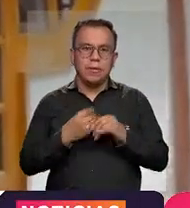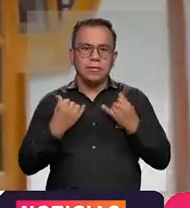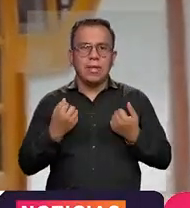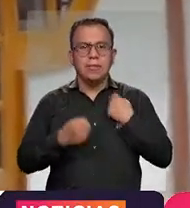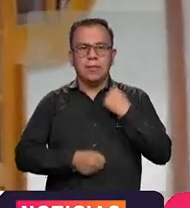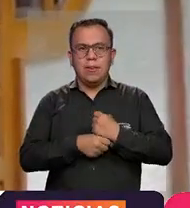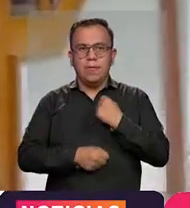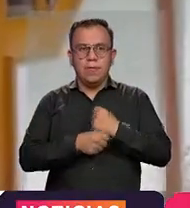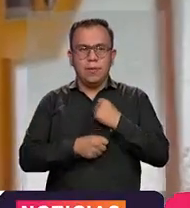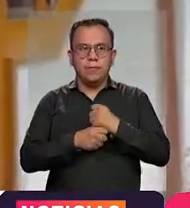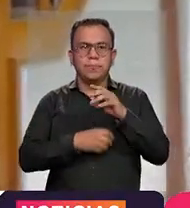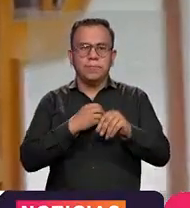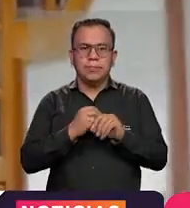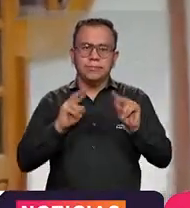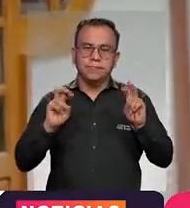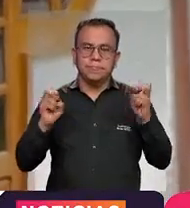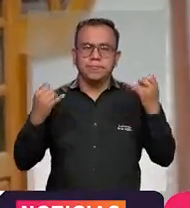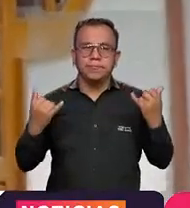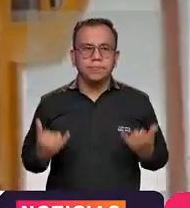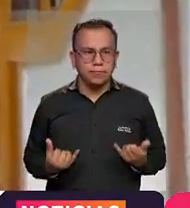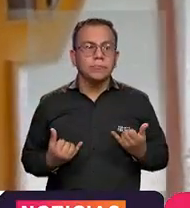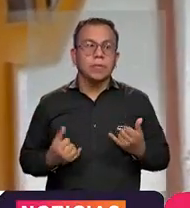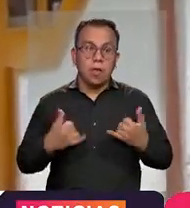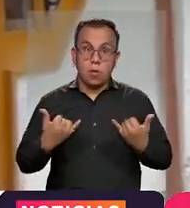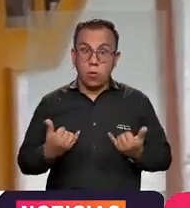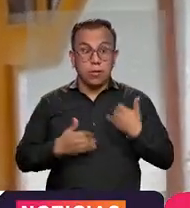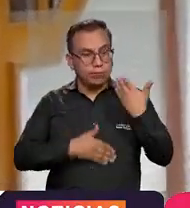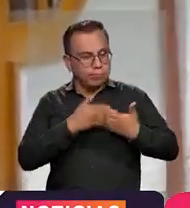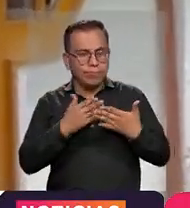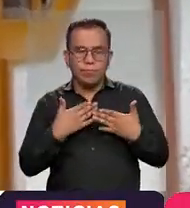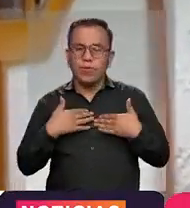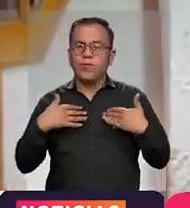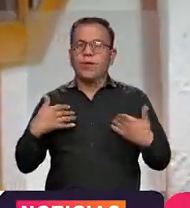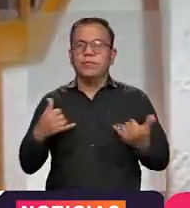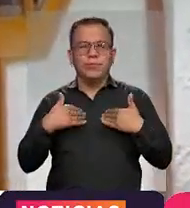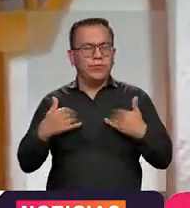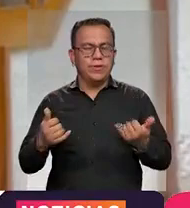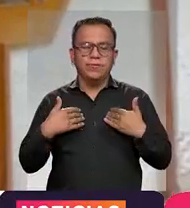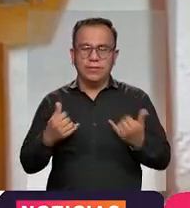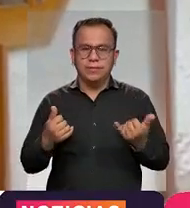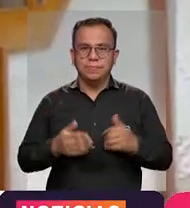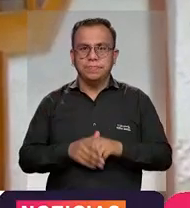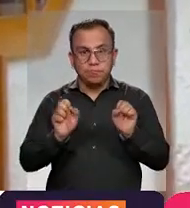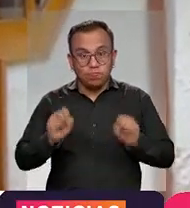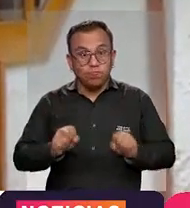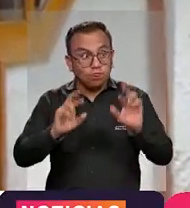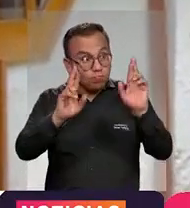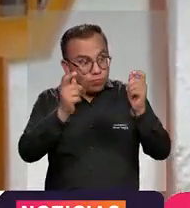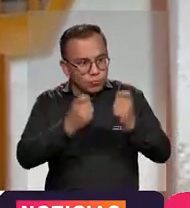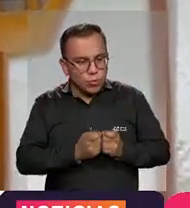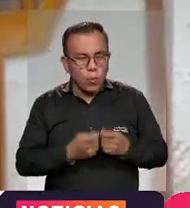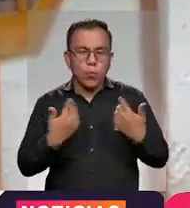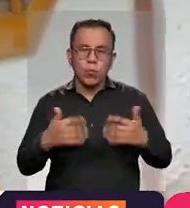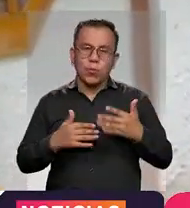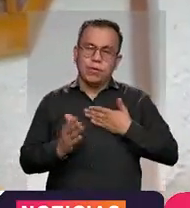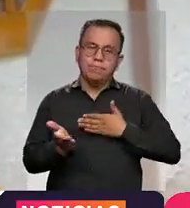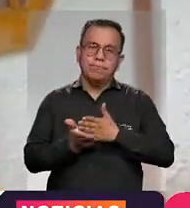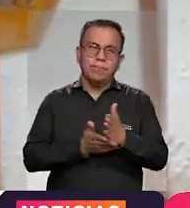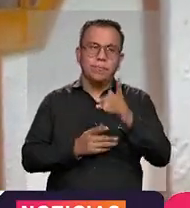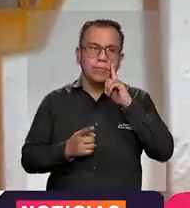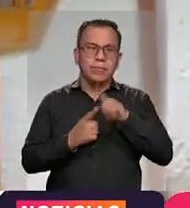empleo. Así que estamos muy felices con los resultados y